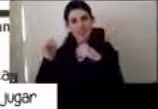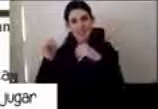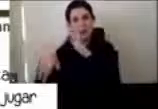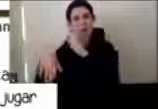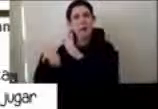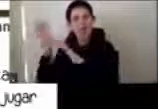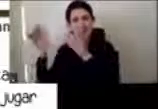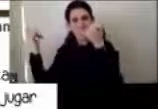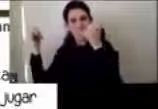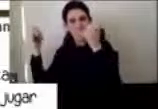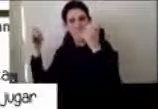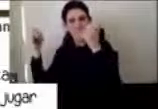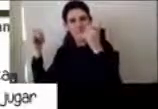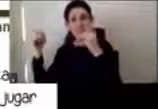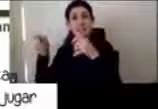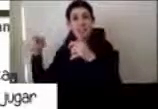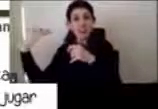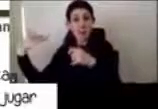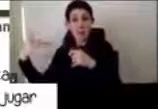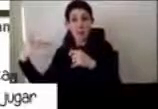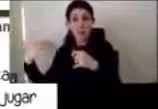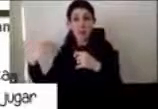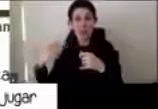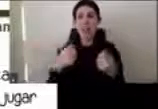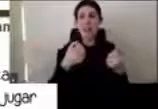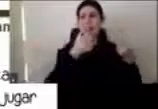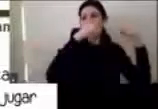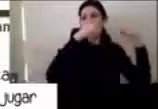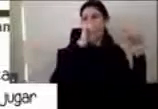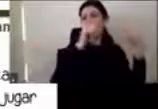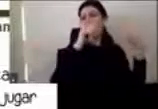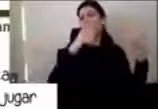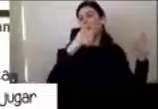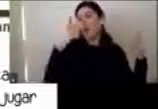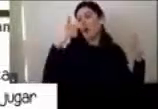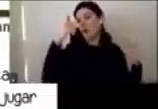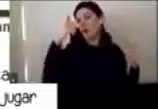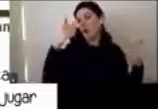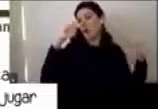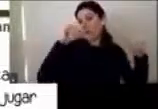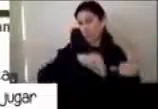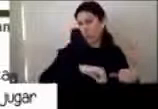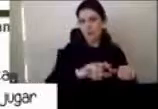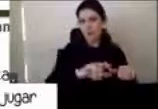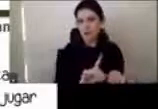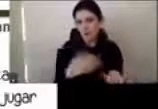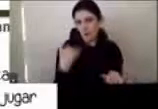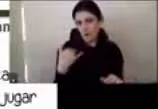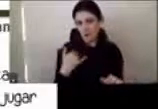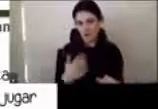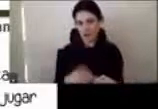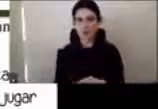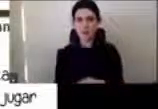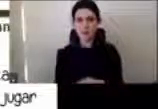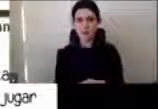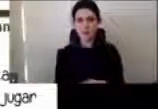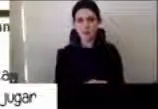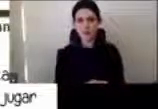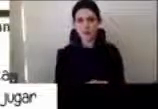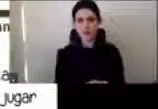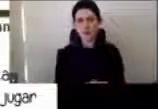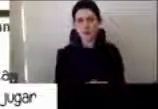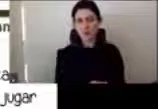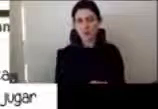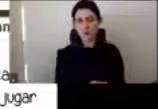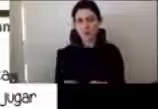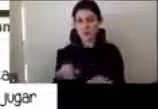o perder, por ejemplo. Y los juegos presentan ciertas características. En primer lugar, es